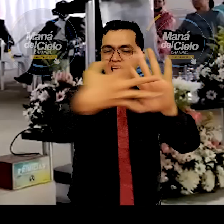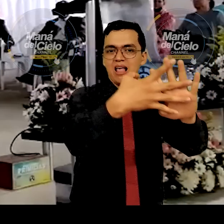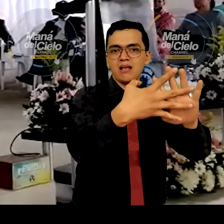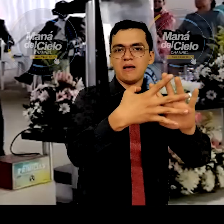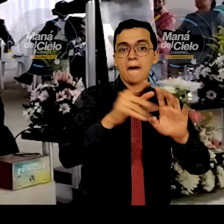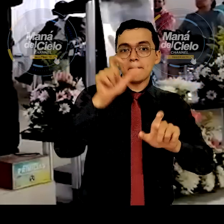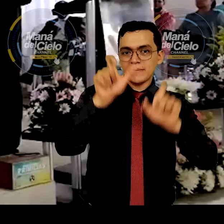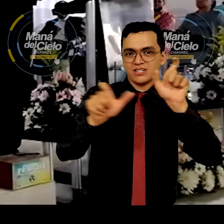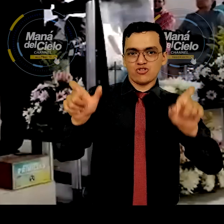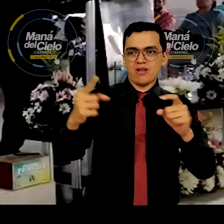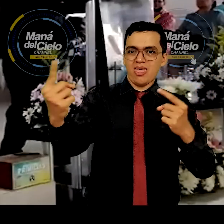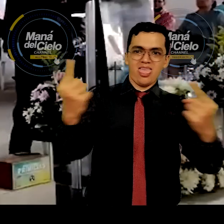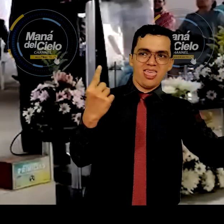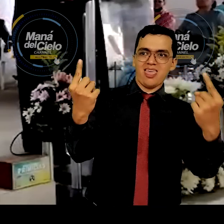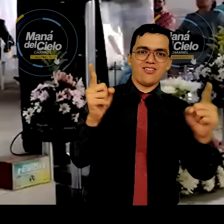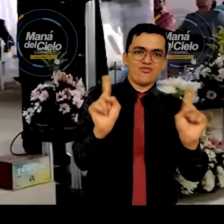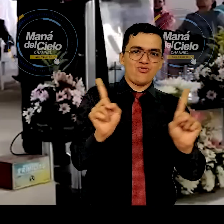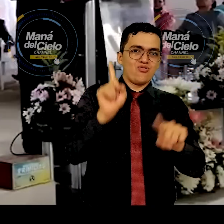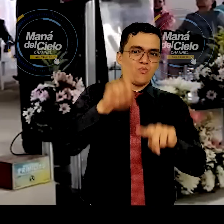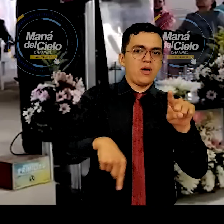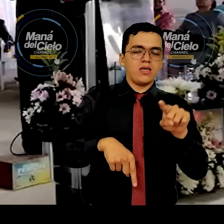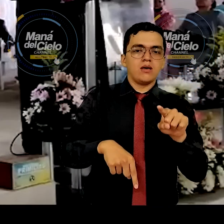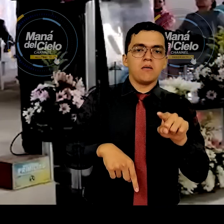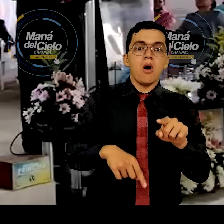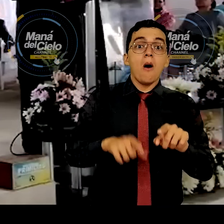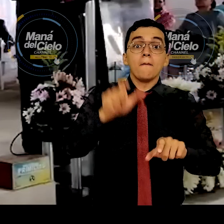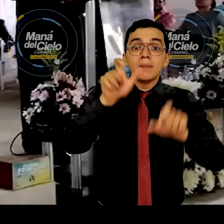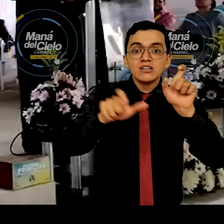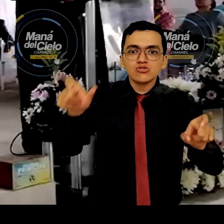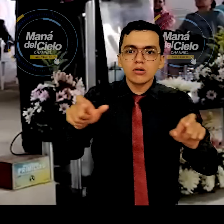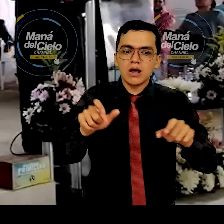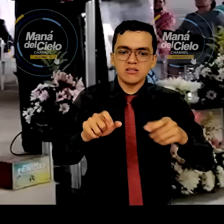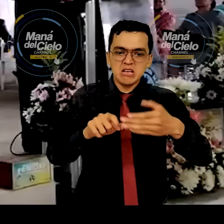A los pocos días aparecí yo con cáncer.